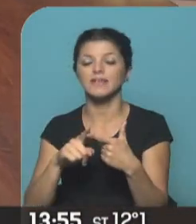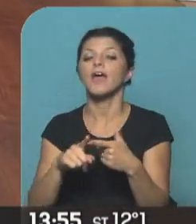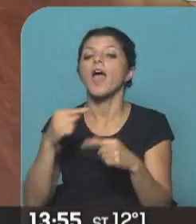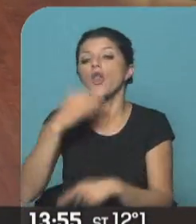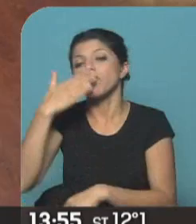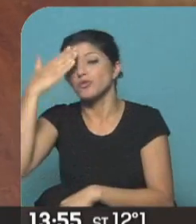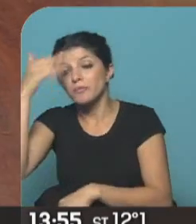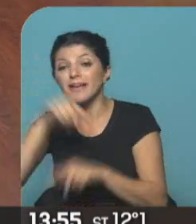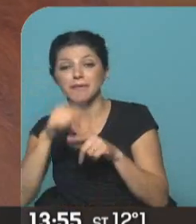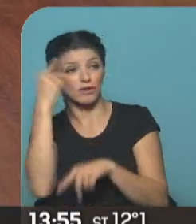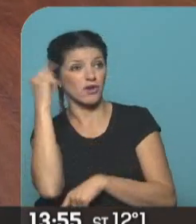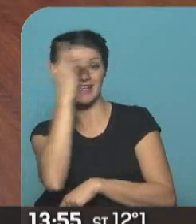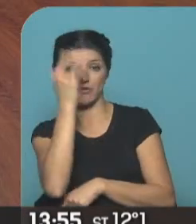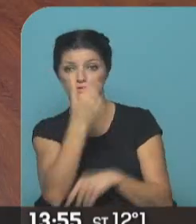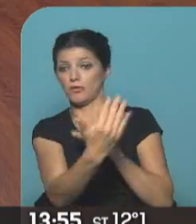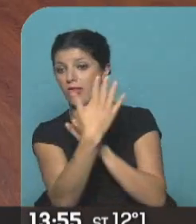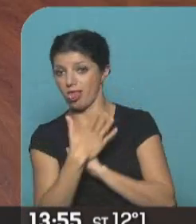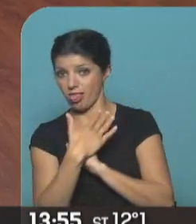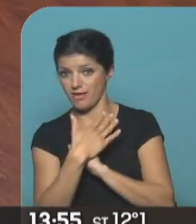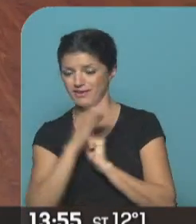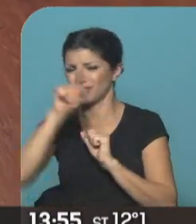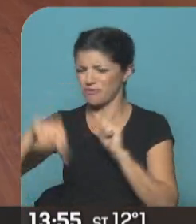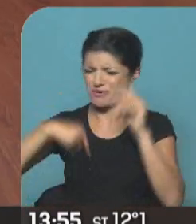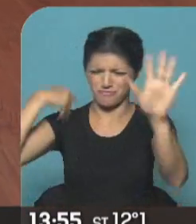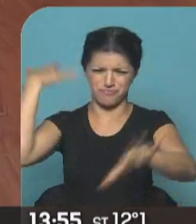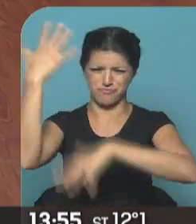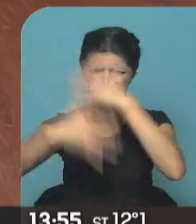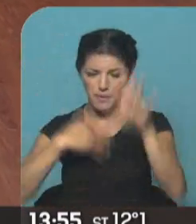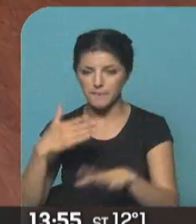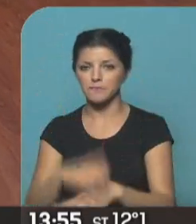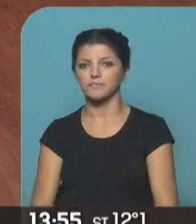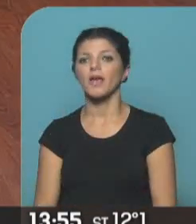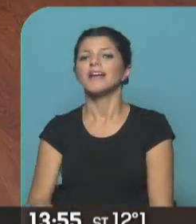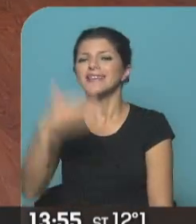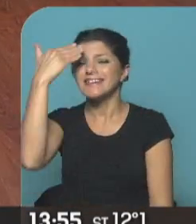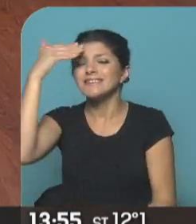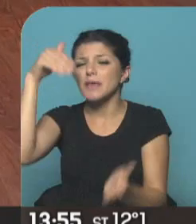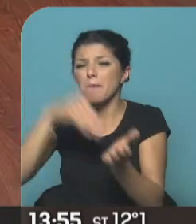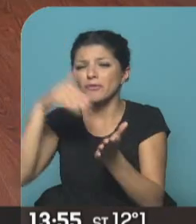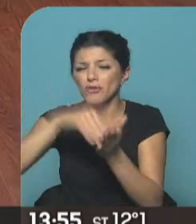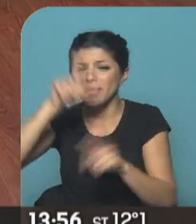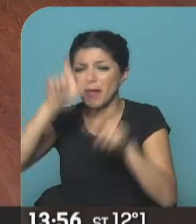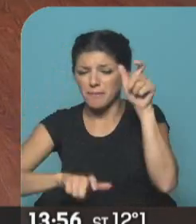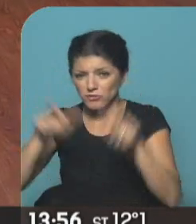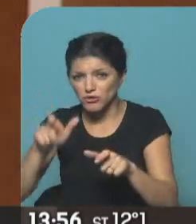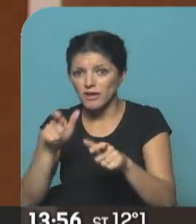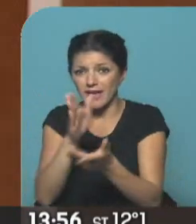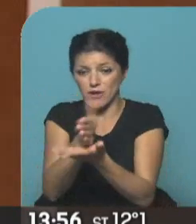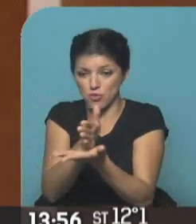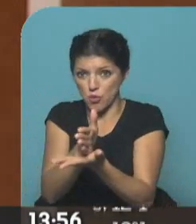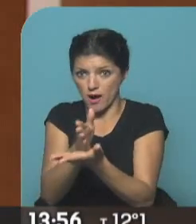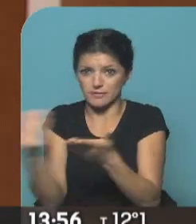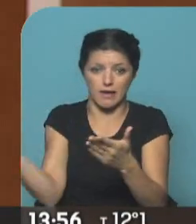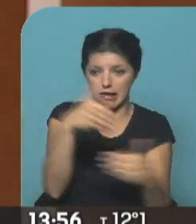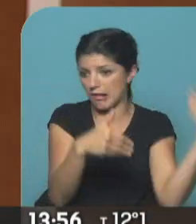una mayoría hindú, terminó siendo caótica, con ese traspaso de 15 millones de personas a lo largo de una zona hacia